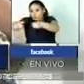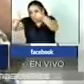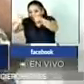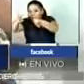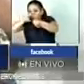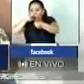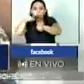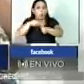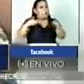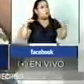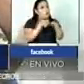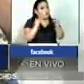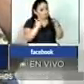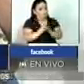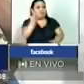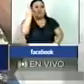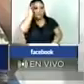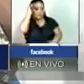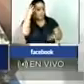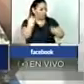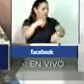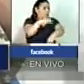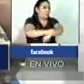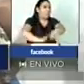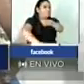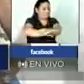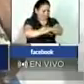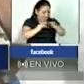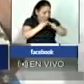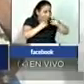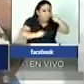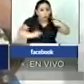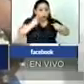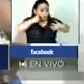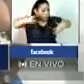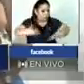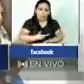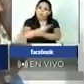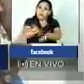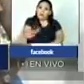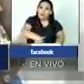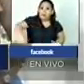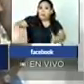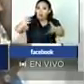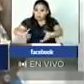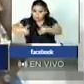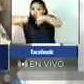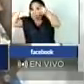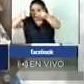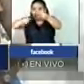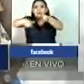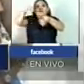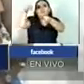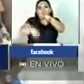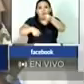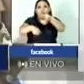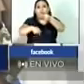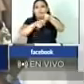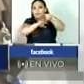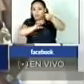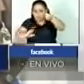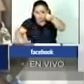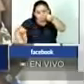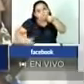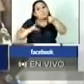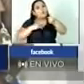llorar desde el momento de ser capturados, porque a cualquier penal que vayan a ir dentro del sistema penitenciario van